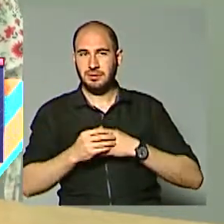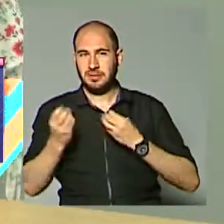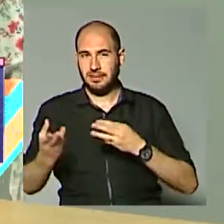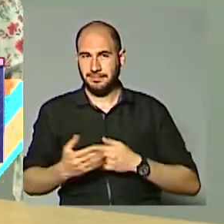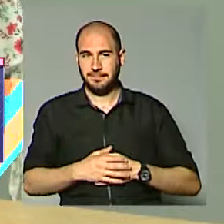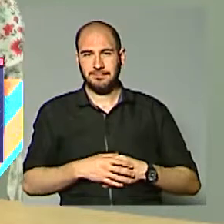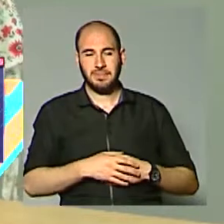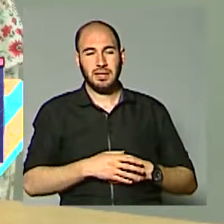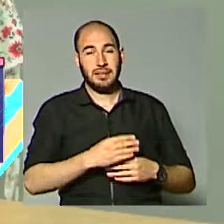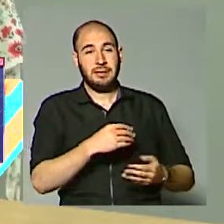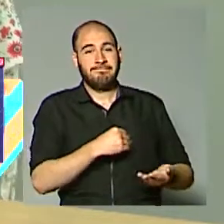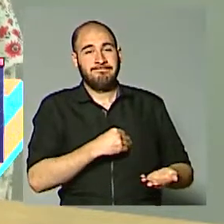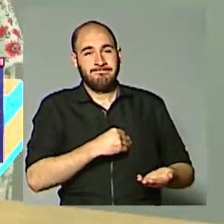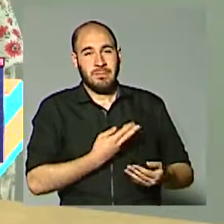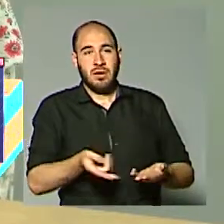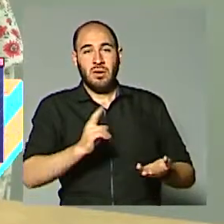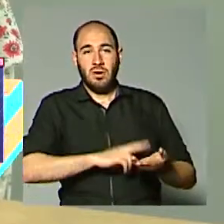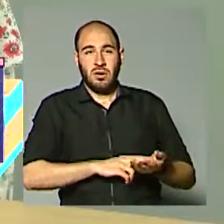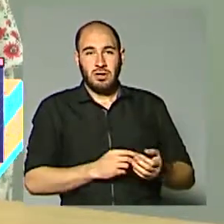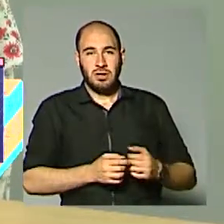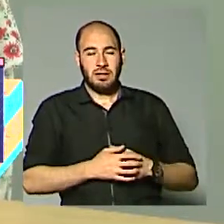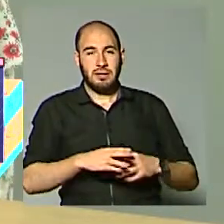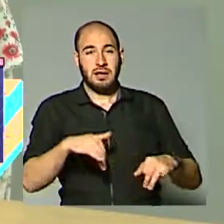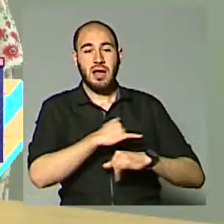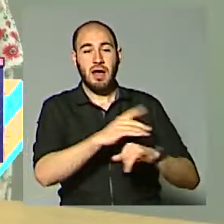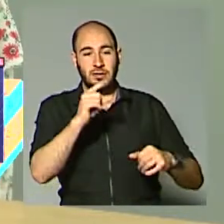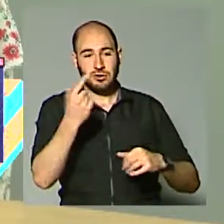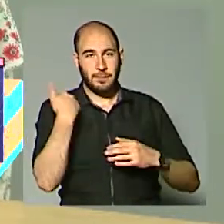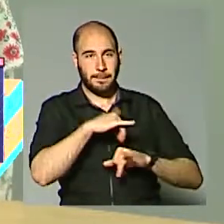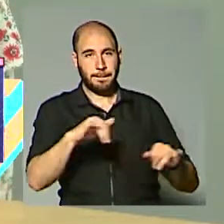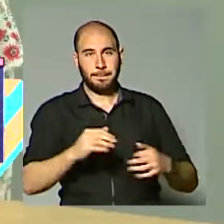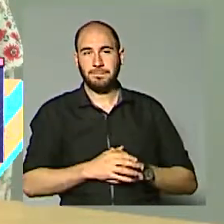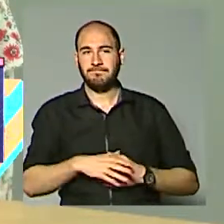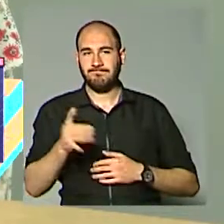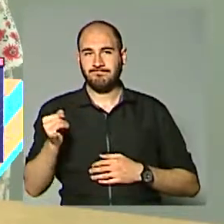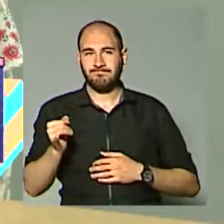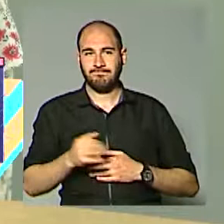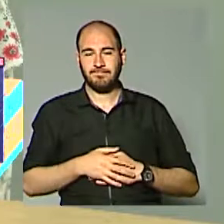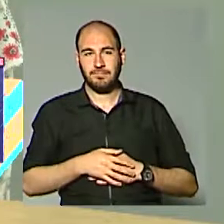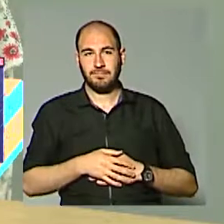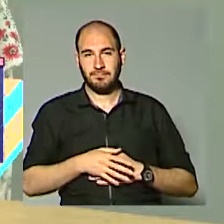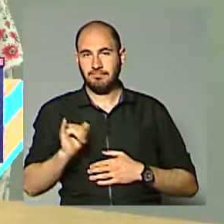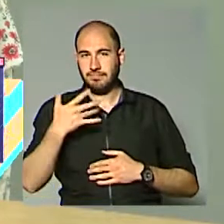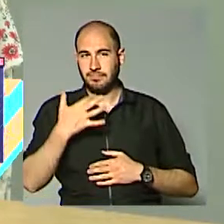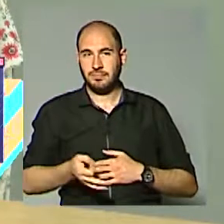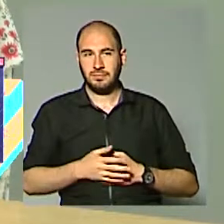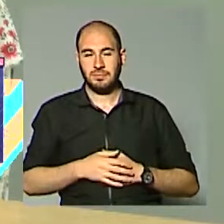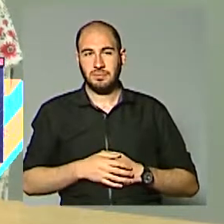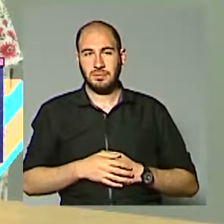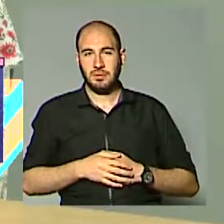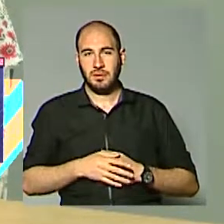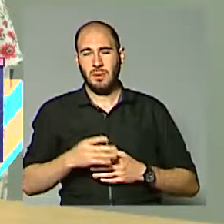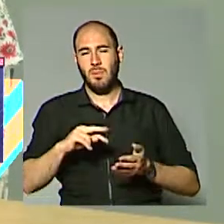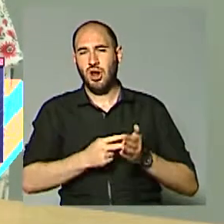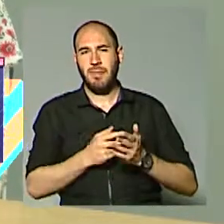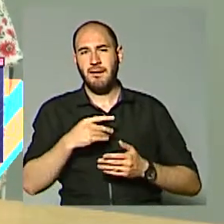están? Bueno, lamentablemente un nuevo caso, ¿no?, que se conocía en las últimas horas. Sí, es así. El flagelo de